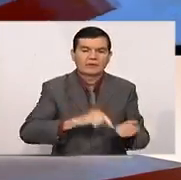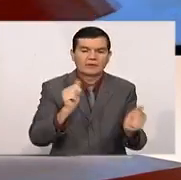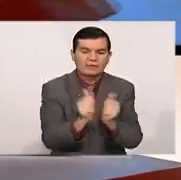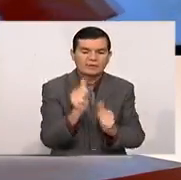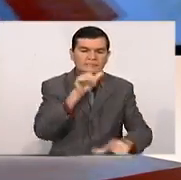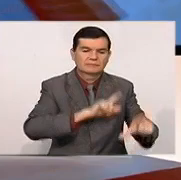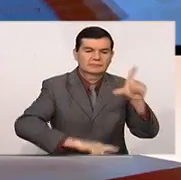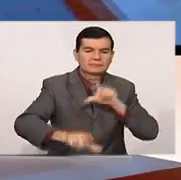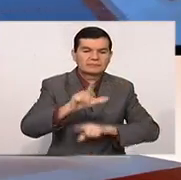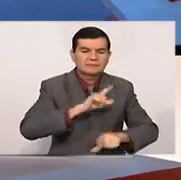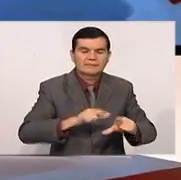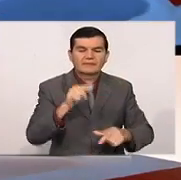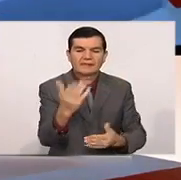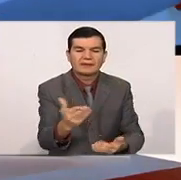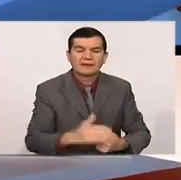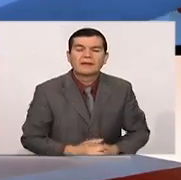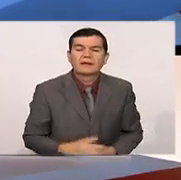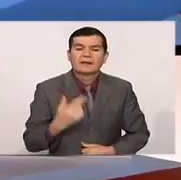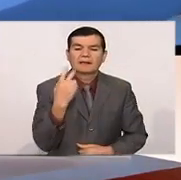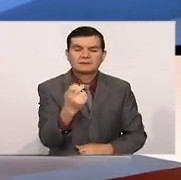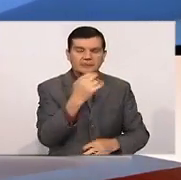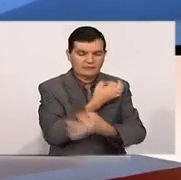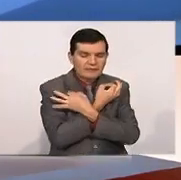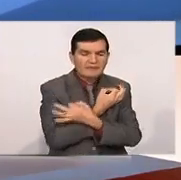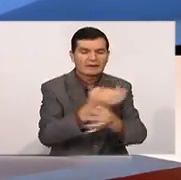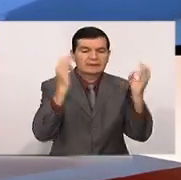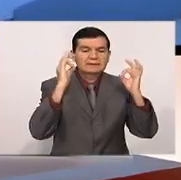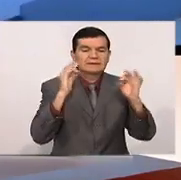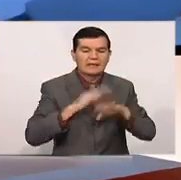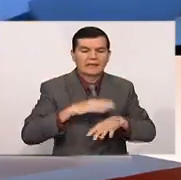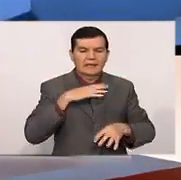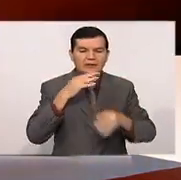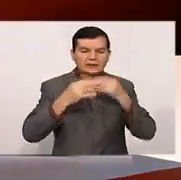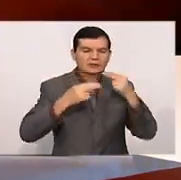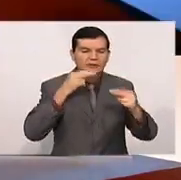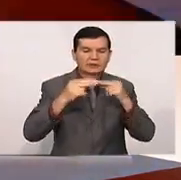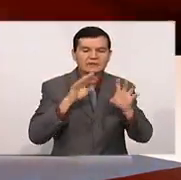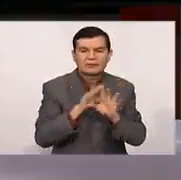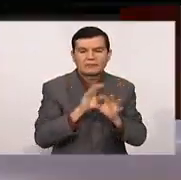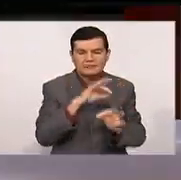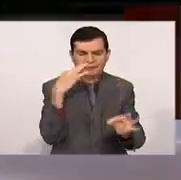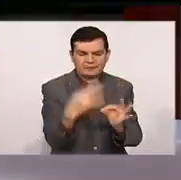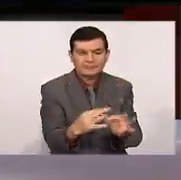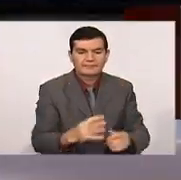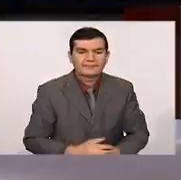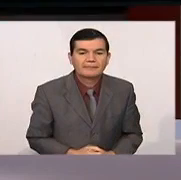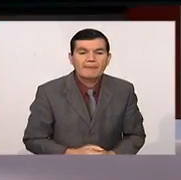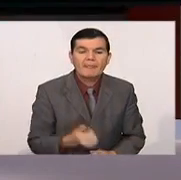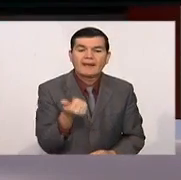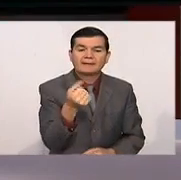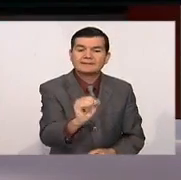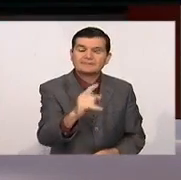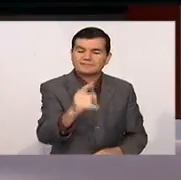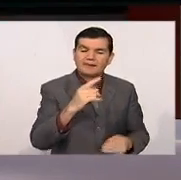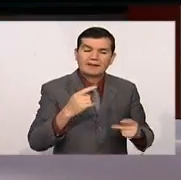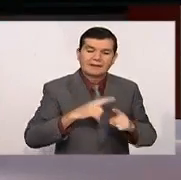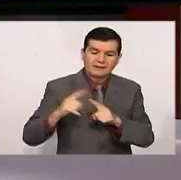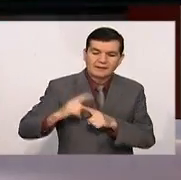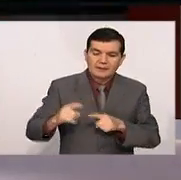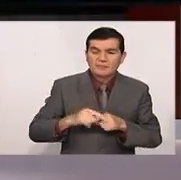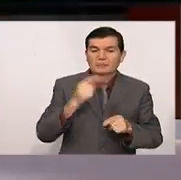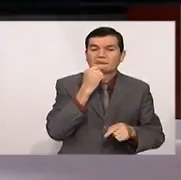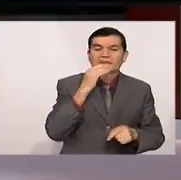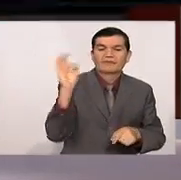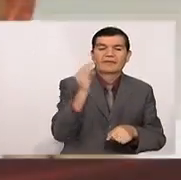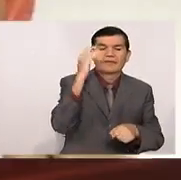esta mañana en la lengua de señas. Este es su informativo y le tenemos la noticia al día. Así es, elementos de la Policía